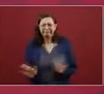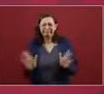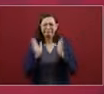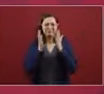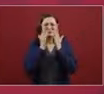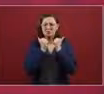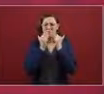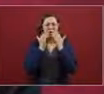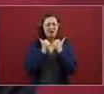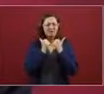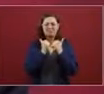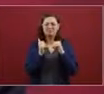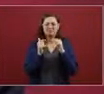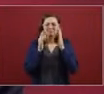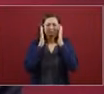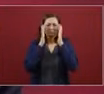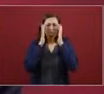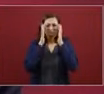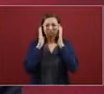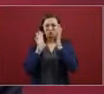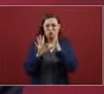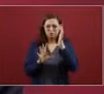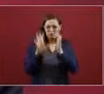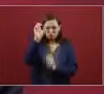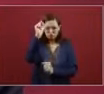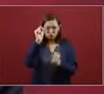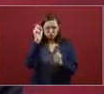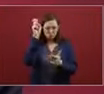reforma a la Constitución